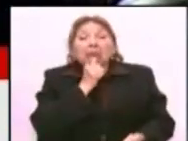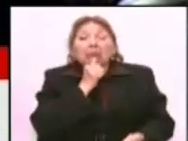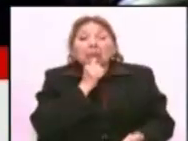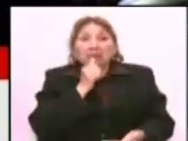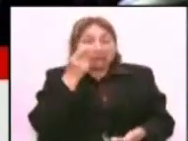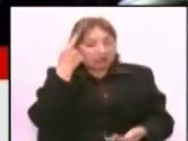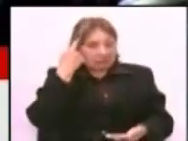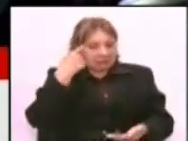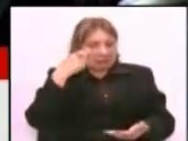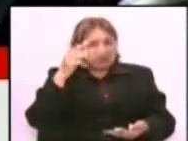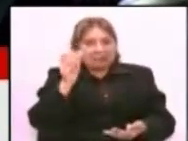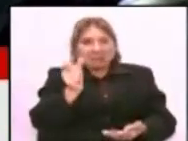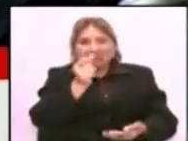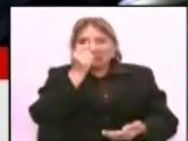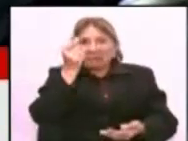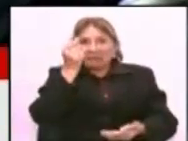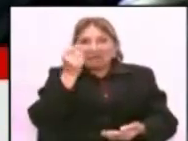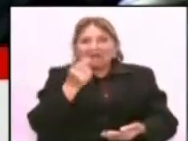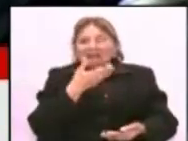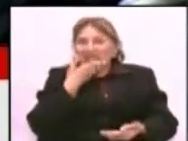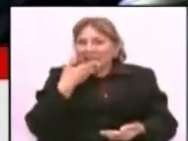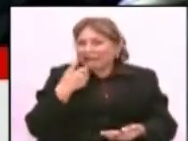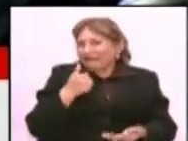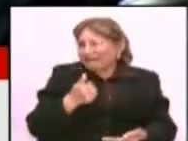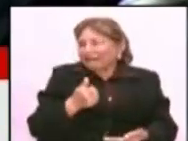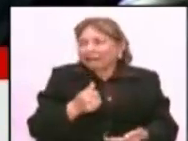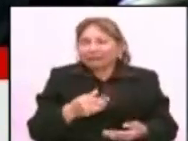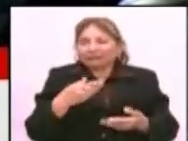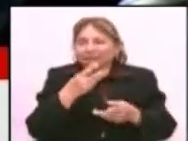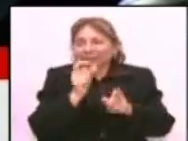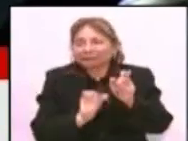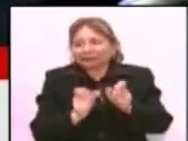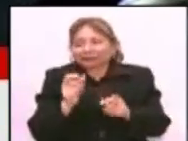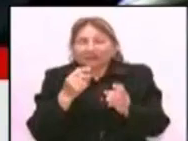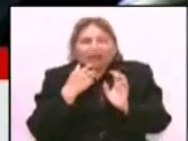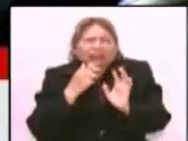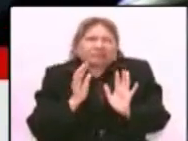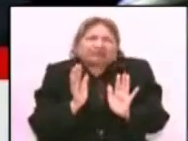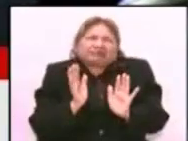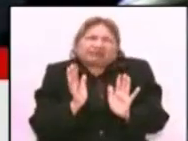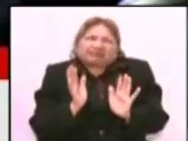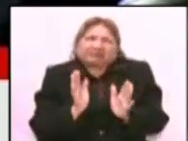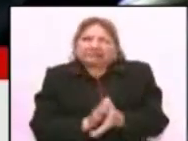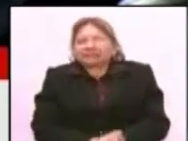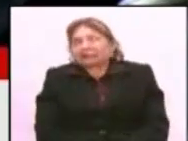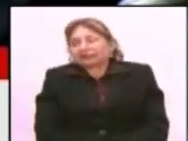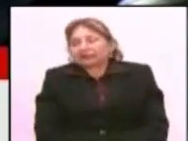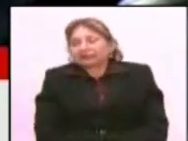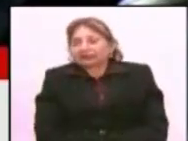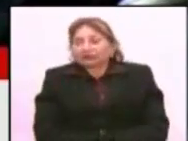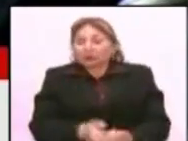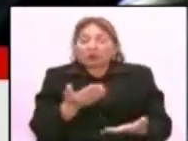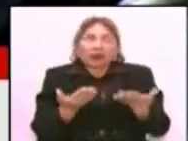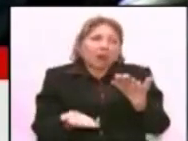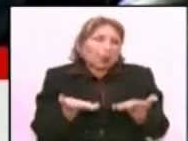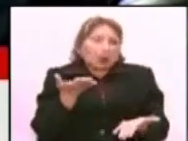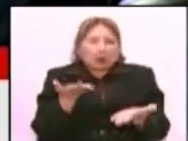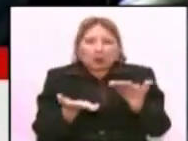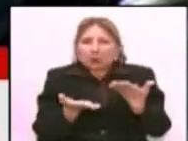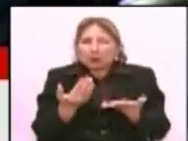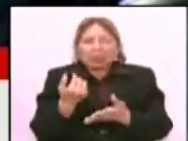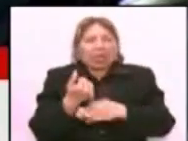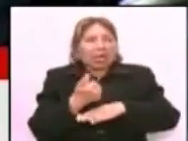para lograr mejores resultados en el sector público, ¿no? Es una especie de, digamos, una especie de